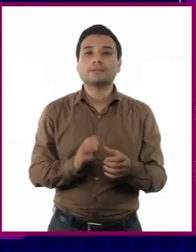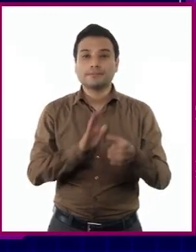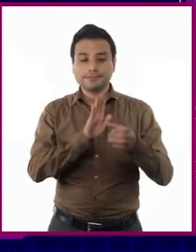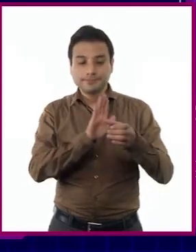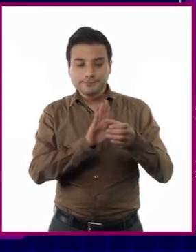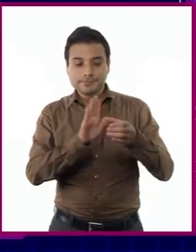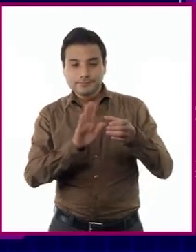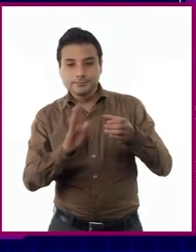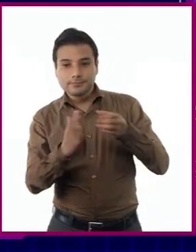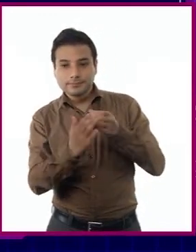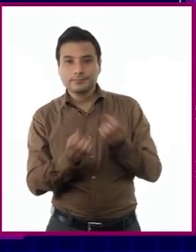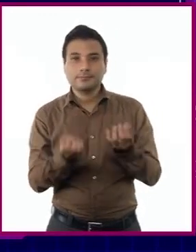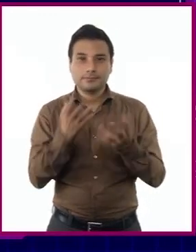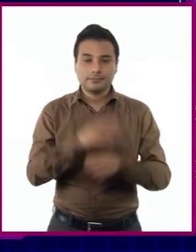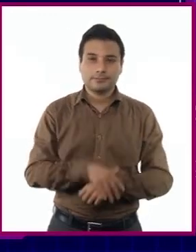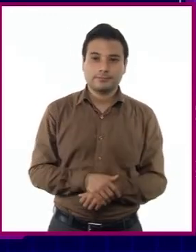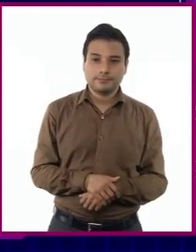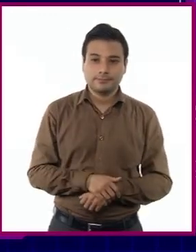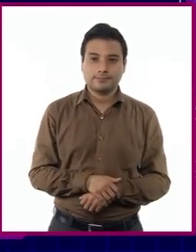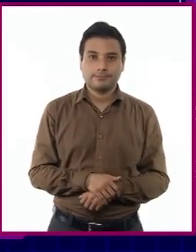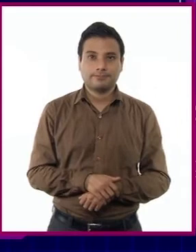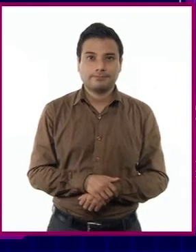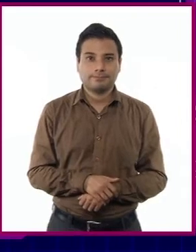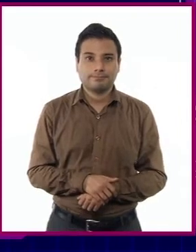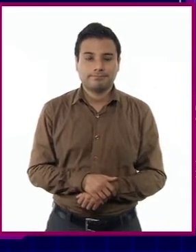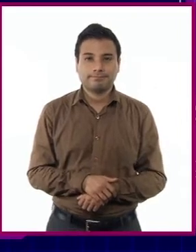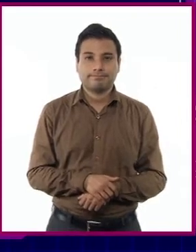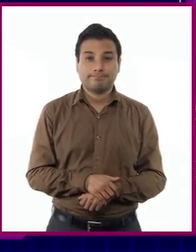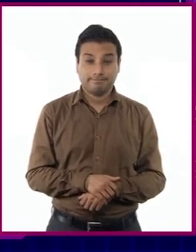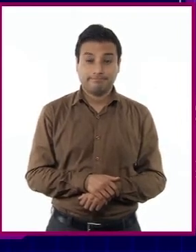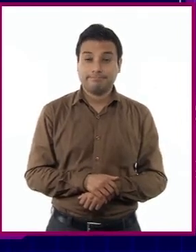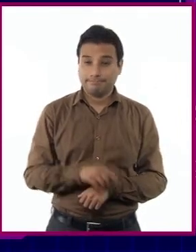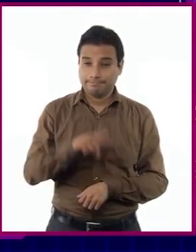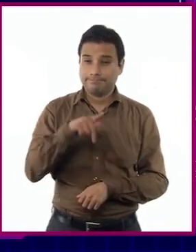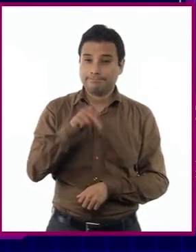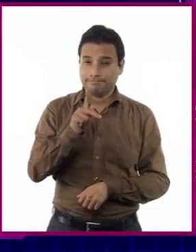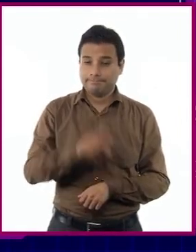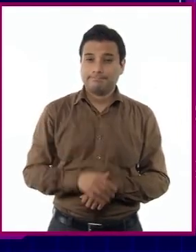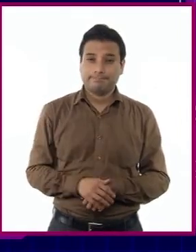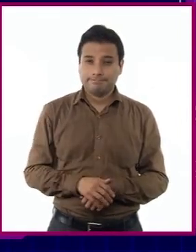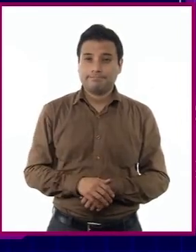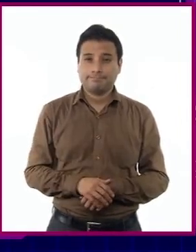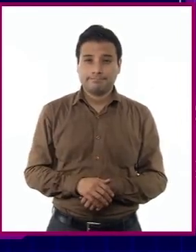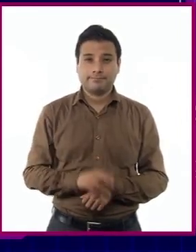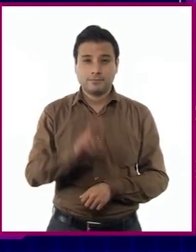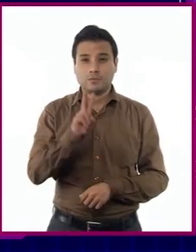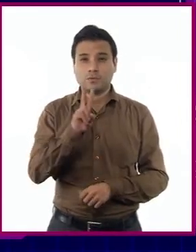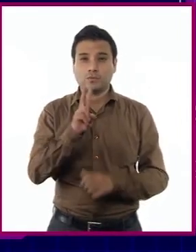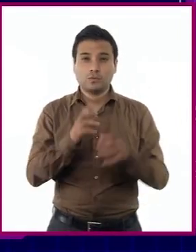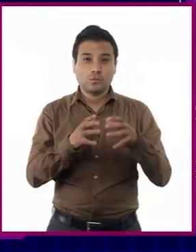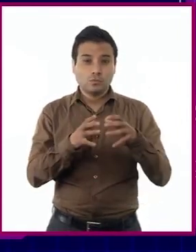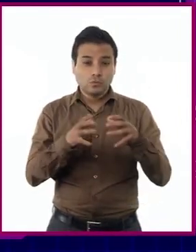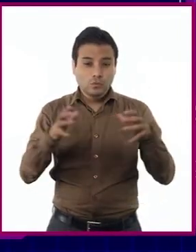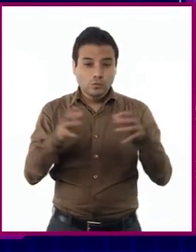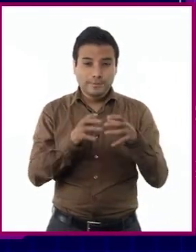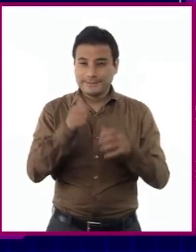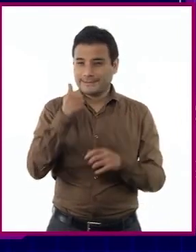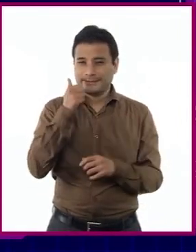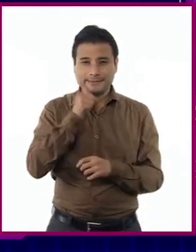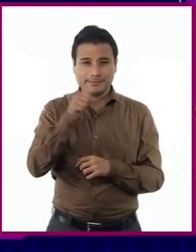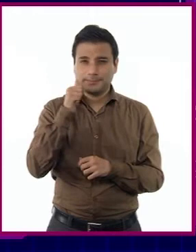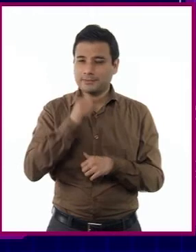cilindro pero en todos los casos el volumen del cilindro siempre permanecerá